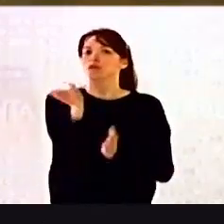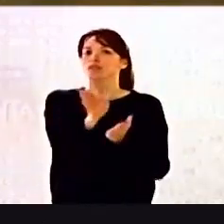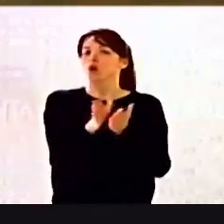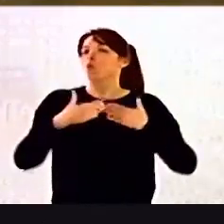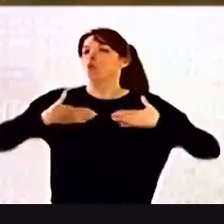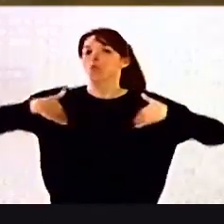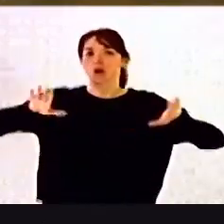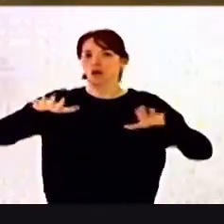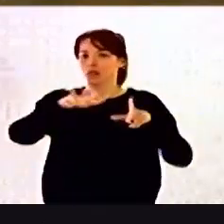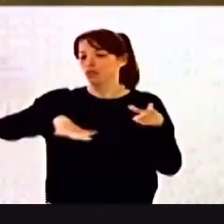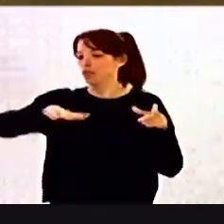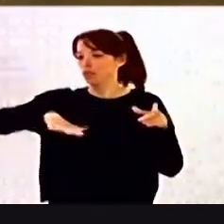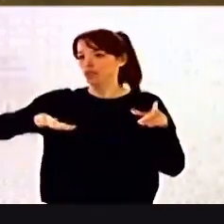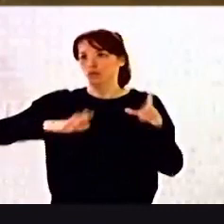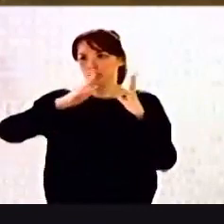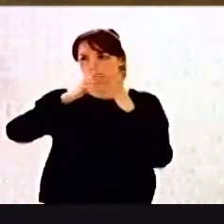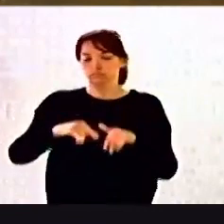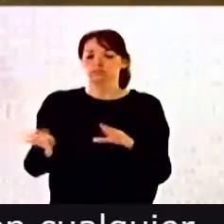lugar.